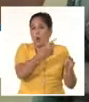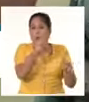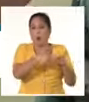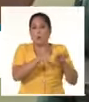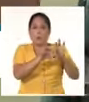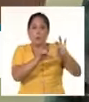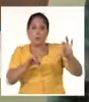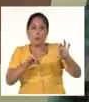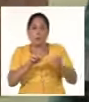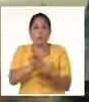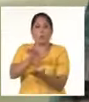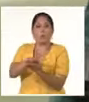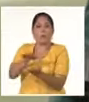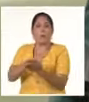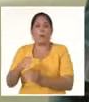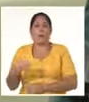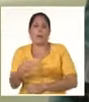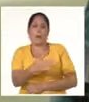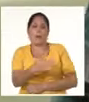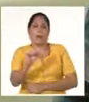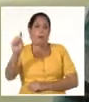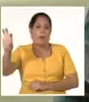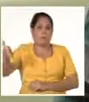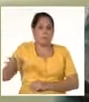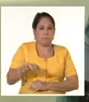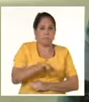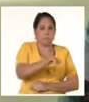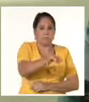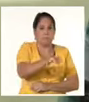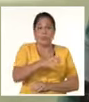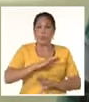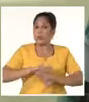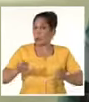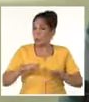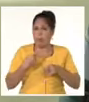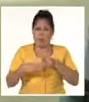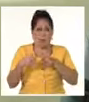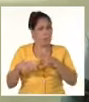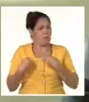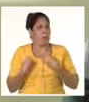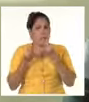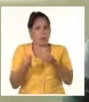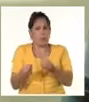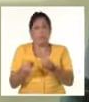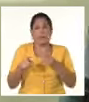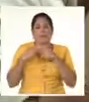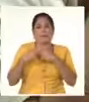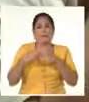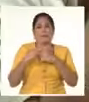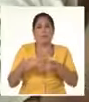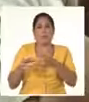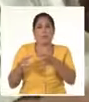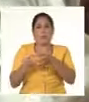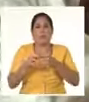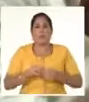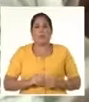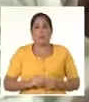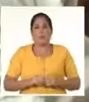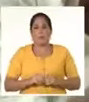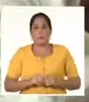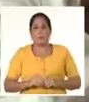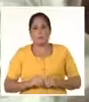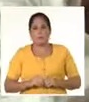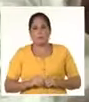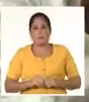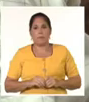corriendo por baracoa para llegar Li mía o sea que todos los recursos comprometido con la provincia están y están abrigadas trabajando el pollo de consumo